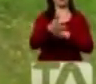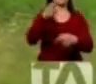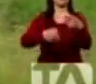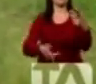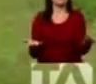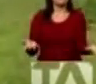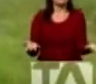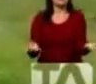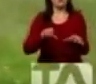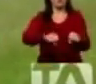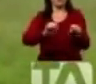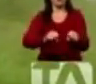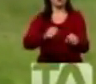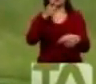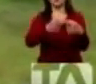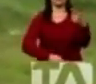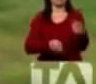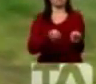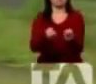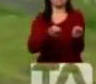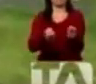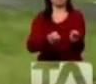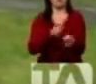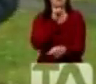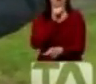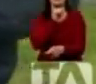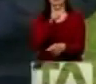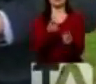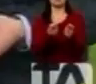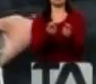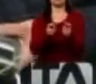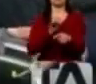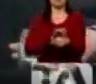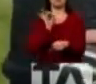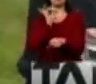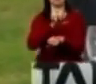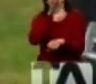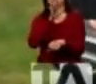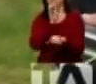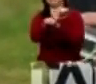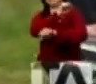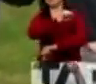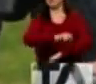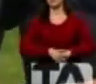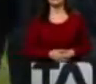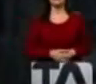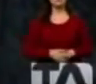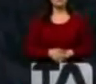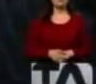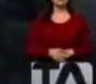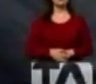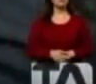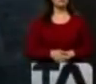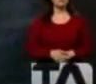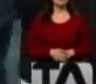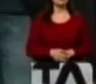podrían venir también en motos o en alguna cosa, pero el control está bastante abandonado también. Eso ya no se los ve por aquí a la policía. Perfecto, muchas gracias.